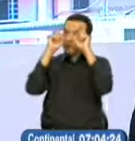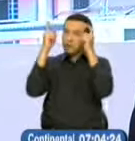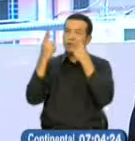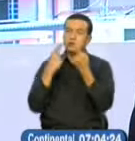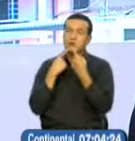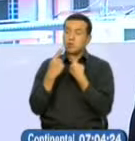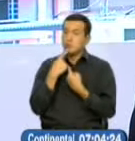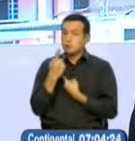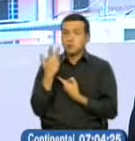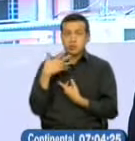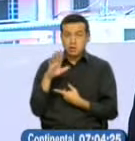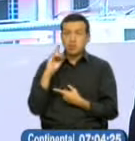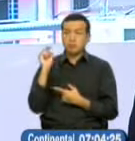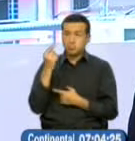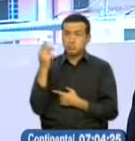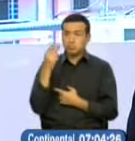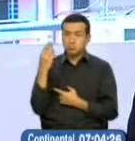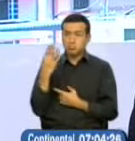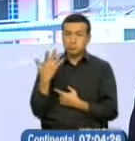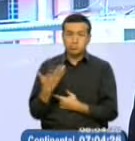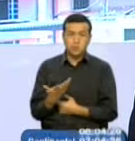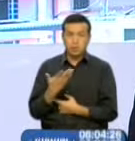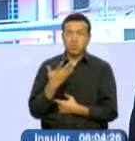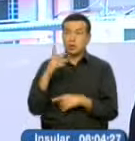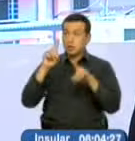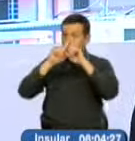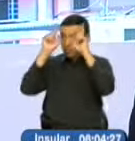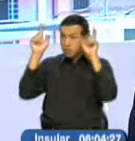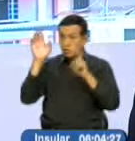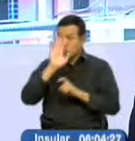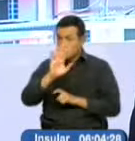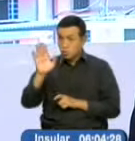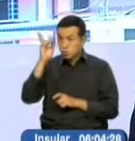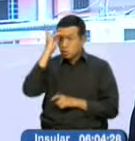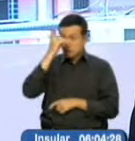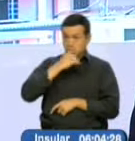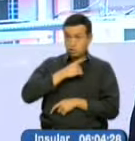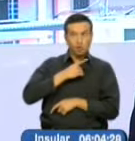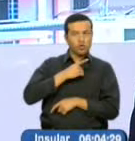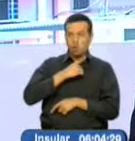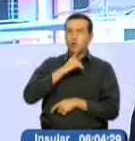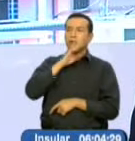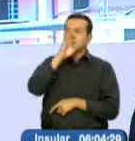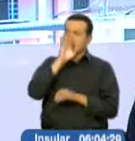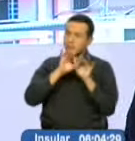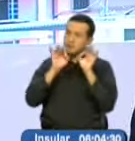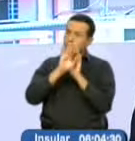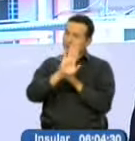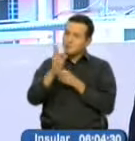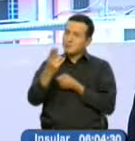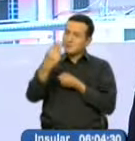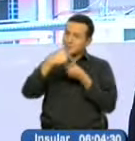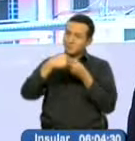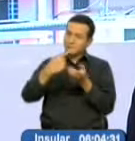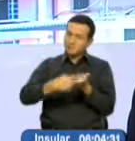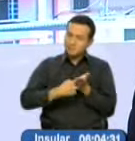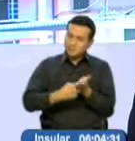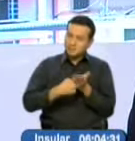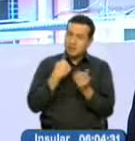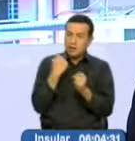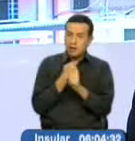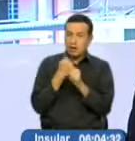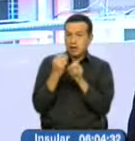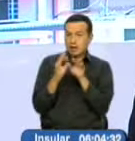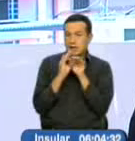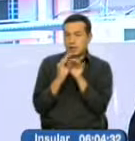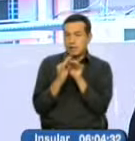dice en reiteradas ocasiones, nada para los empresarios sin los empresarios. ¿Qué quiere decir esto? Que vamos a trabajar en conjunto. De hecho, el